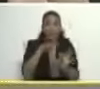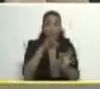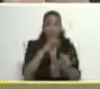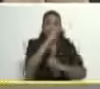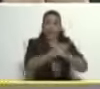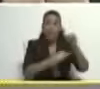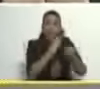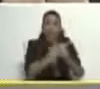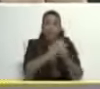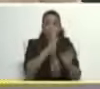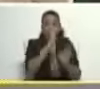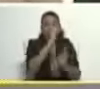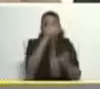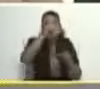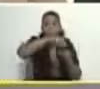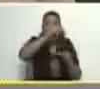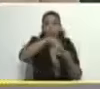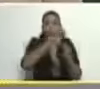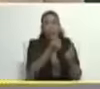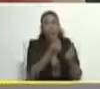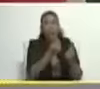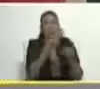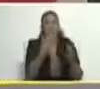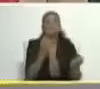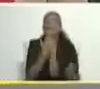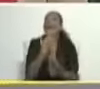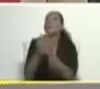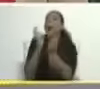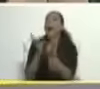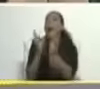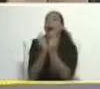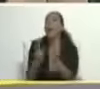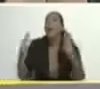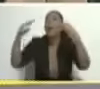Banco Mundial, cuando ellos hablan ante la ONU,